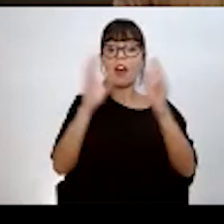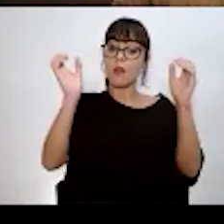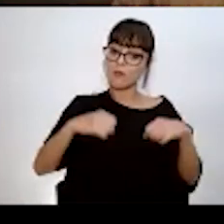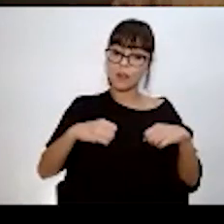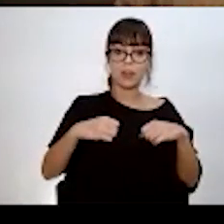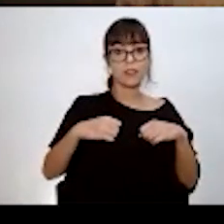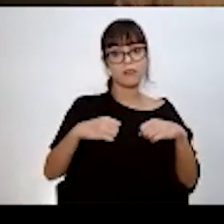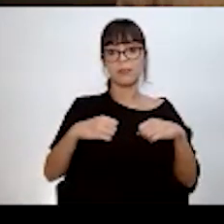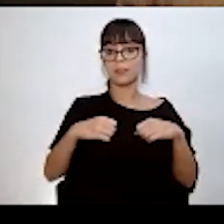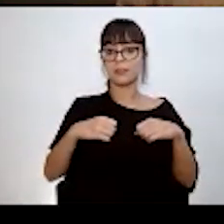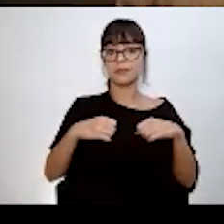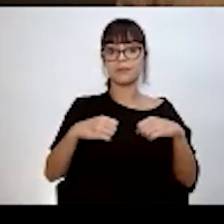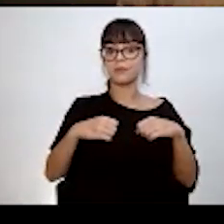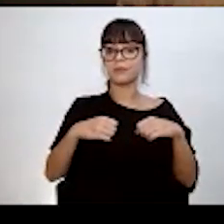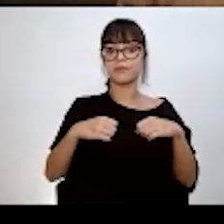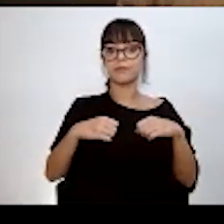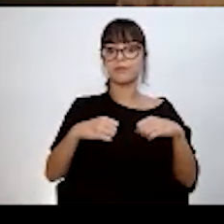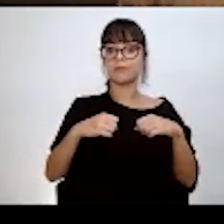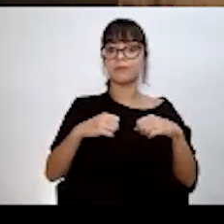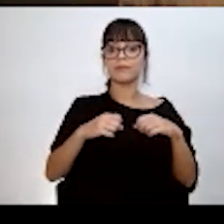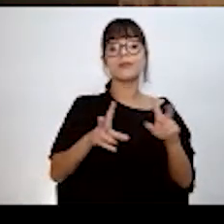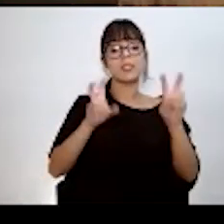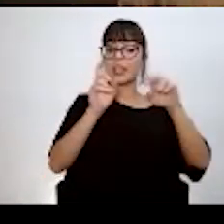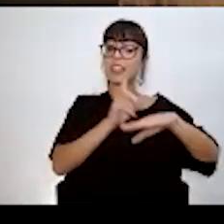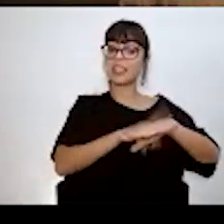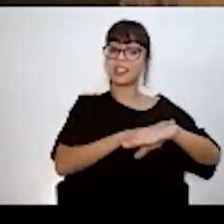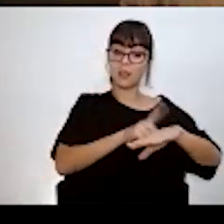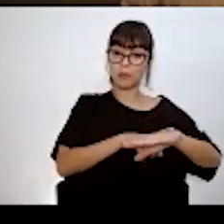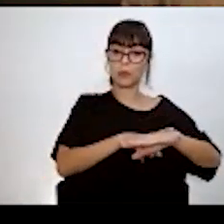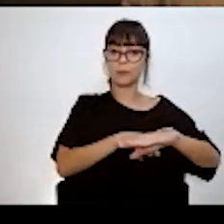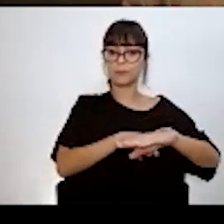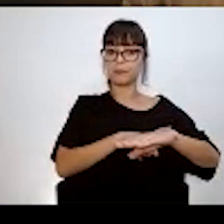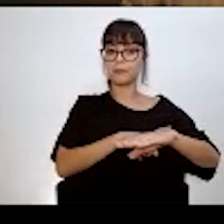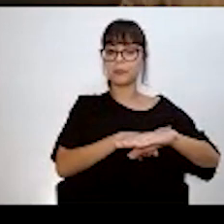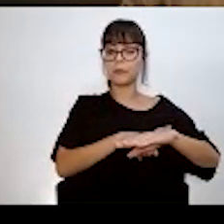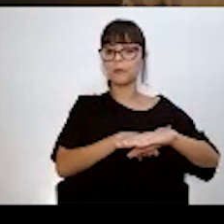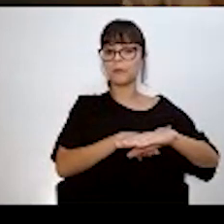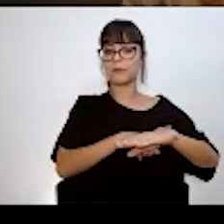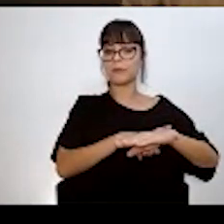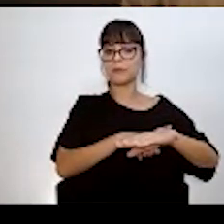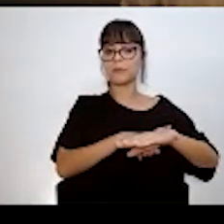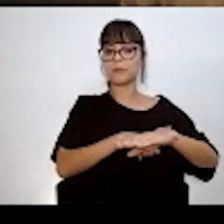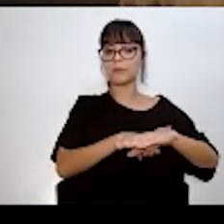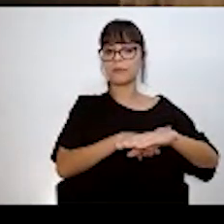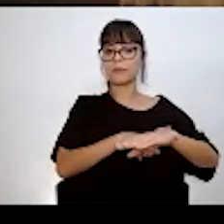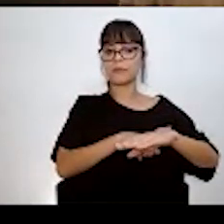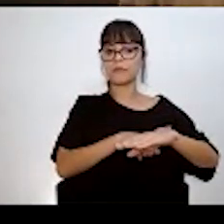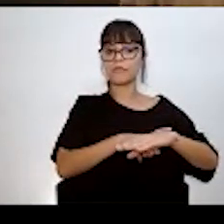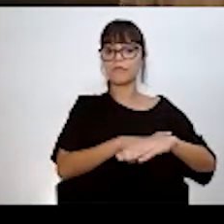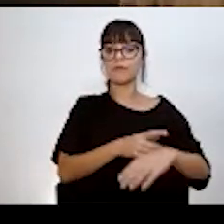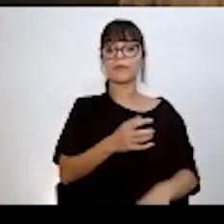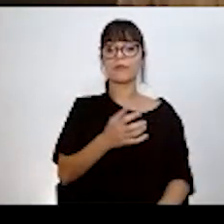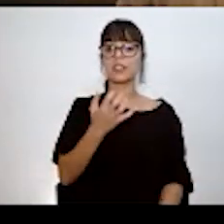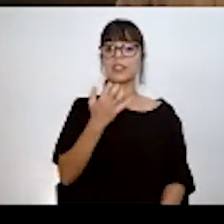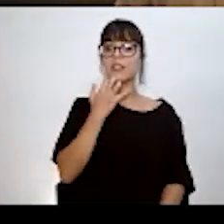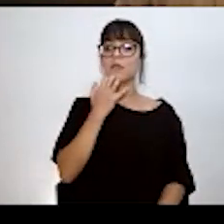a mayor acuerdo en cuestiones cronológicas. Los grados de coalescencia, de aparición, de por ejemplo determinados